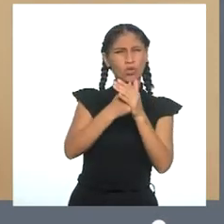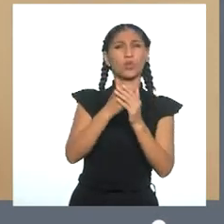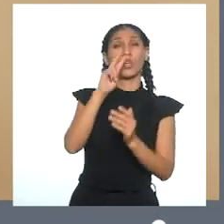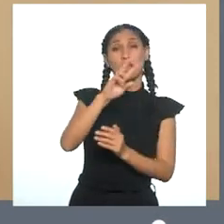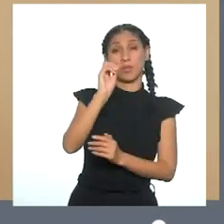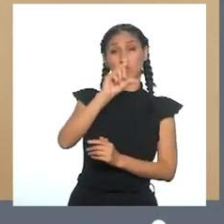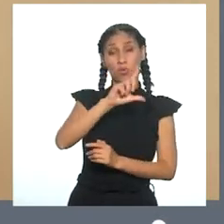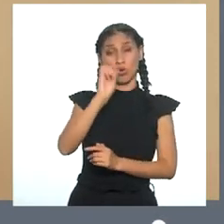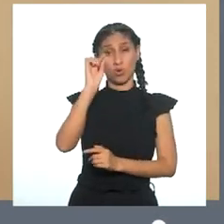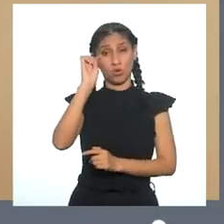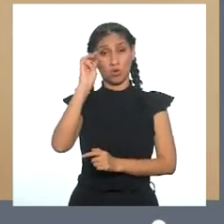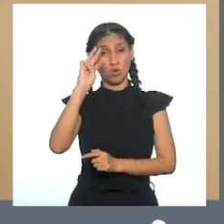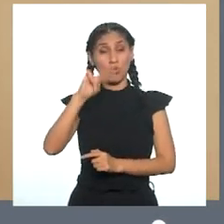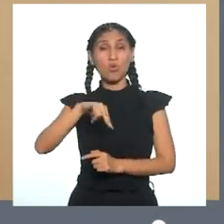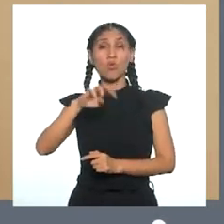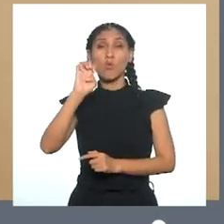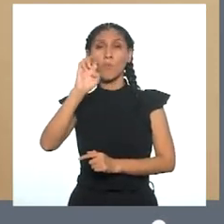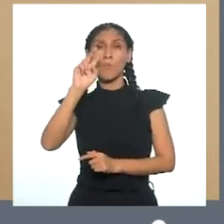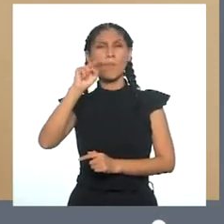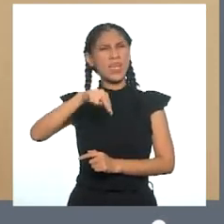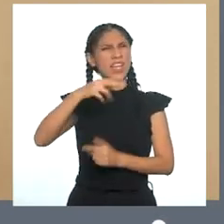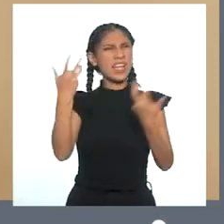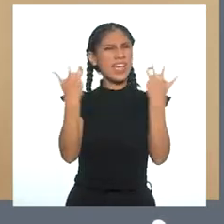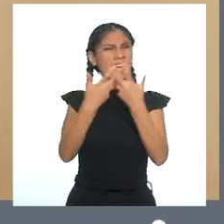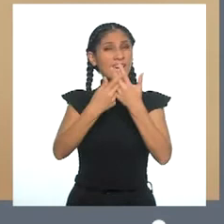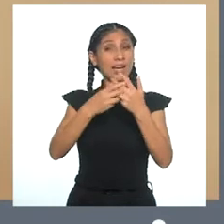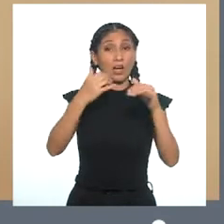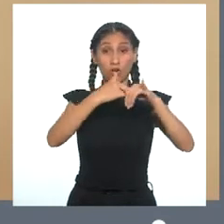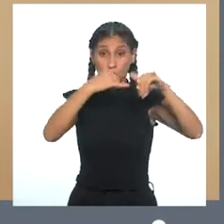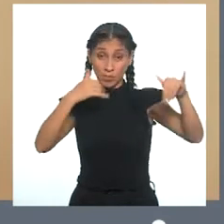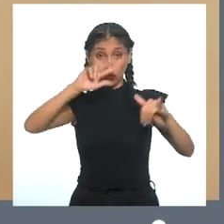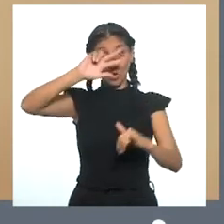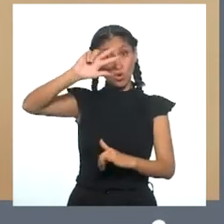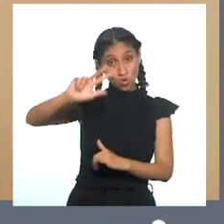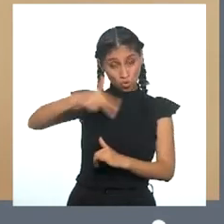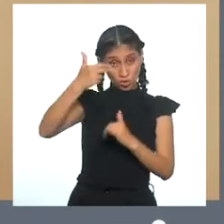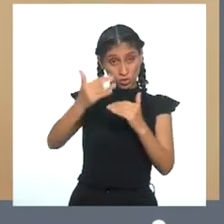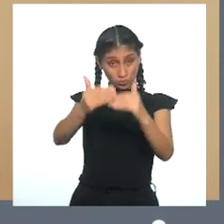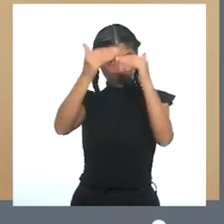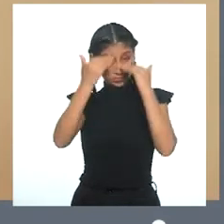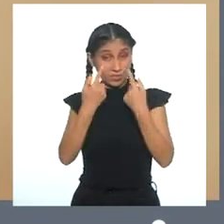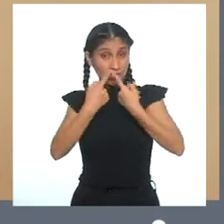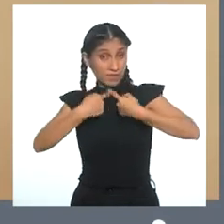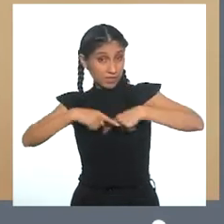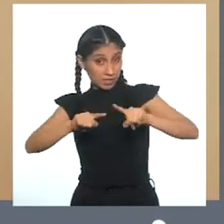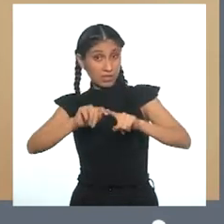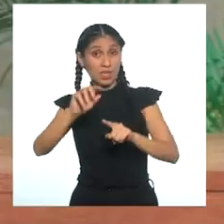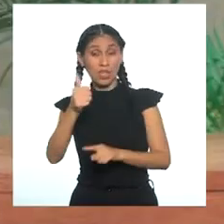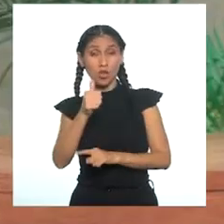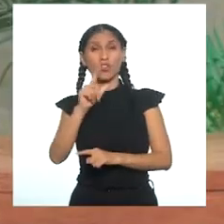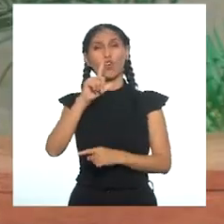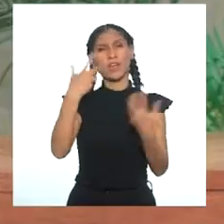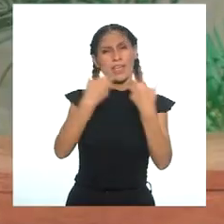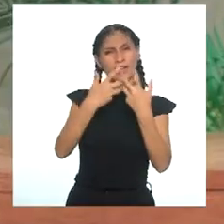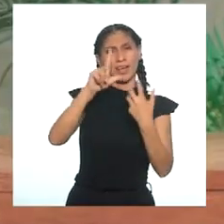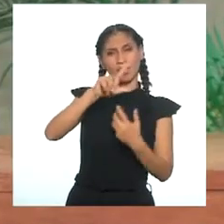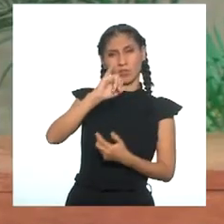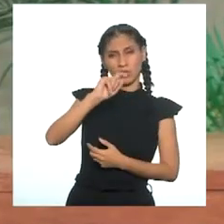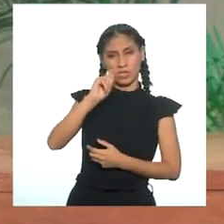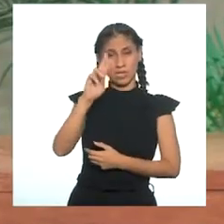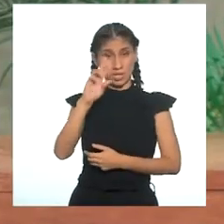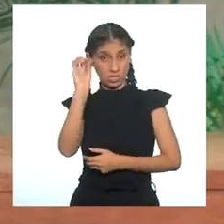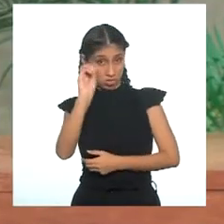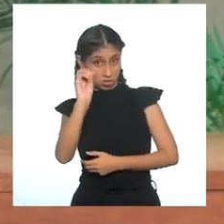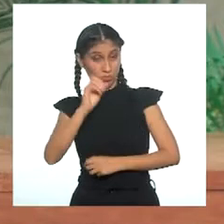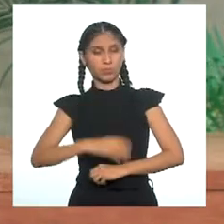volumen es el metro cúbico, mientras que la unidad de medida de la capacidad es el litro. Ya habíamos averiguado